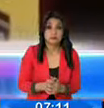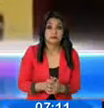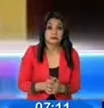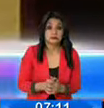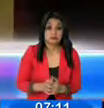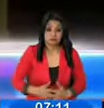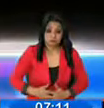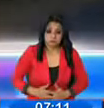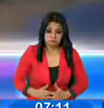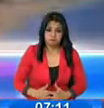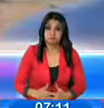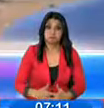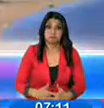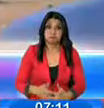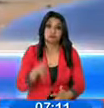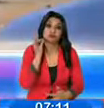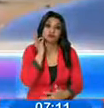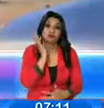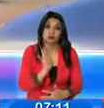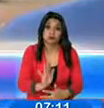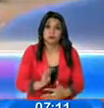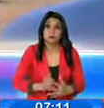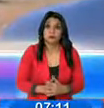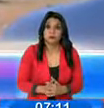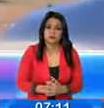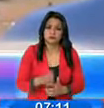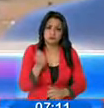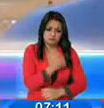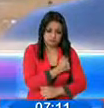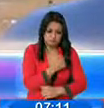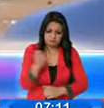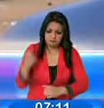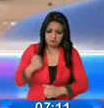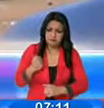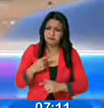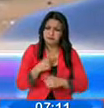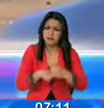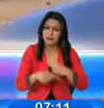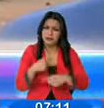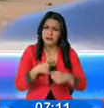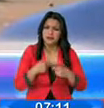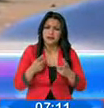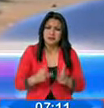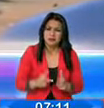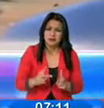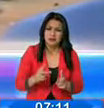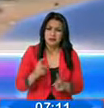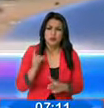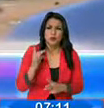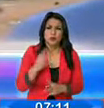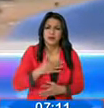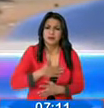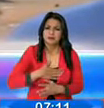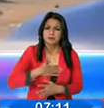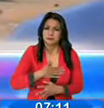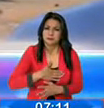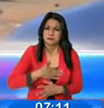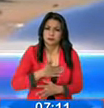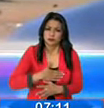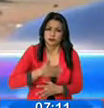de gestación. Está es porque tiene unos golpes, tiene por aquí una herida y tiene unos golpes aquí que le ven en el pecho y ahí espera